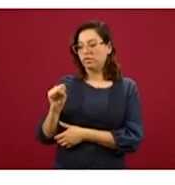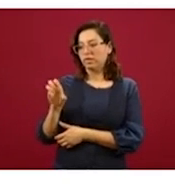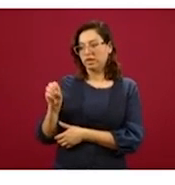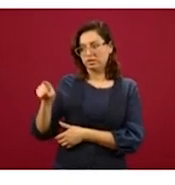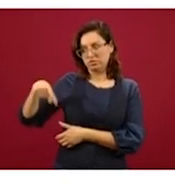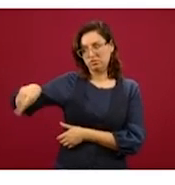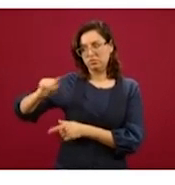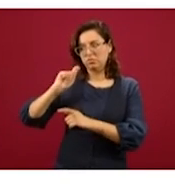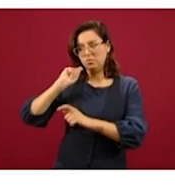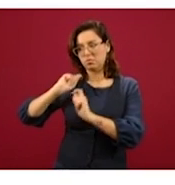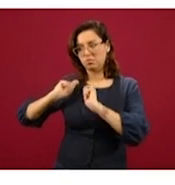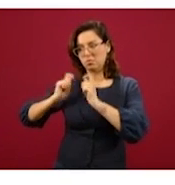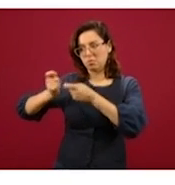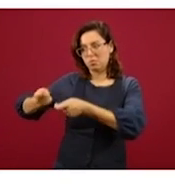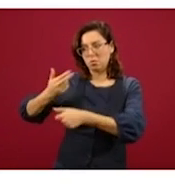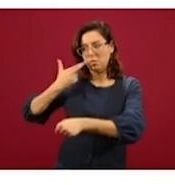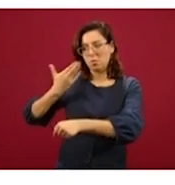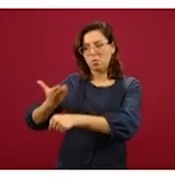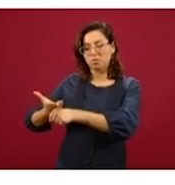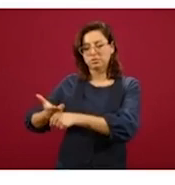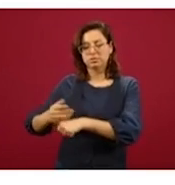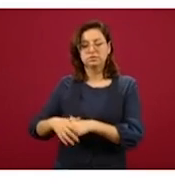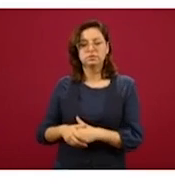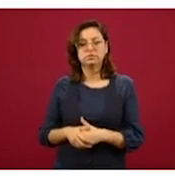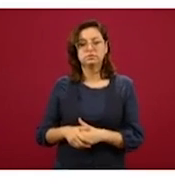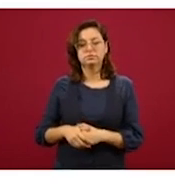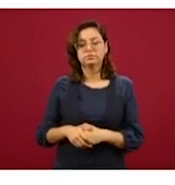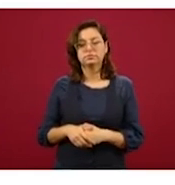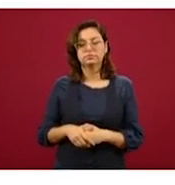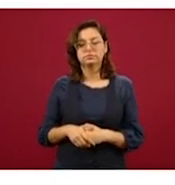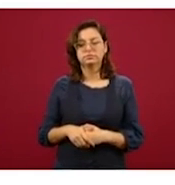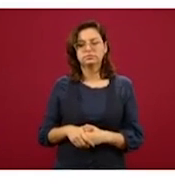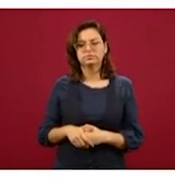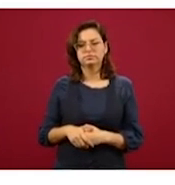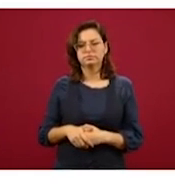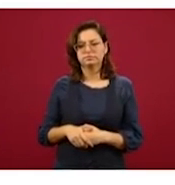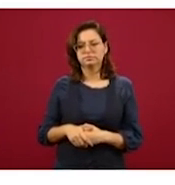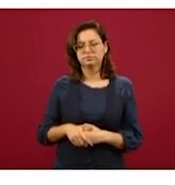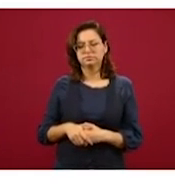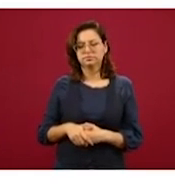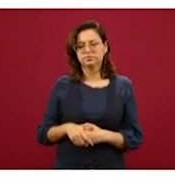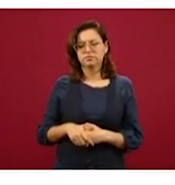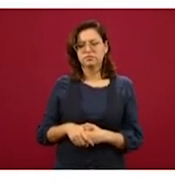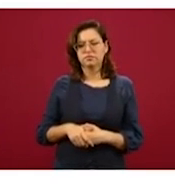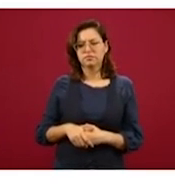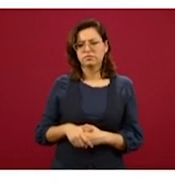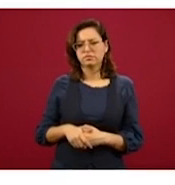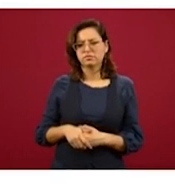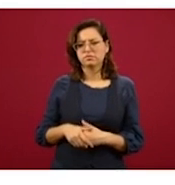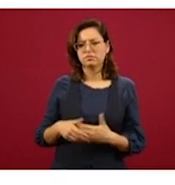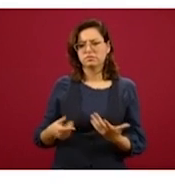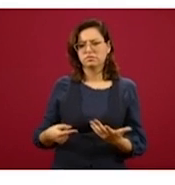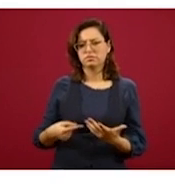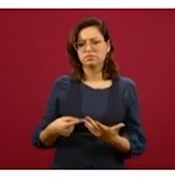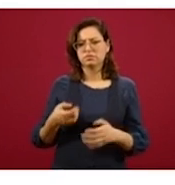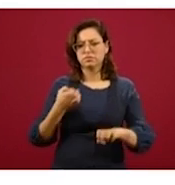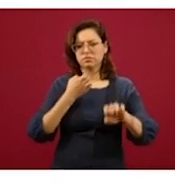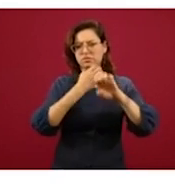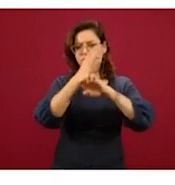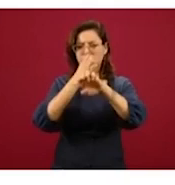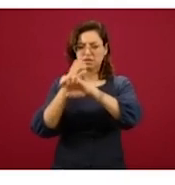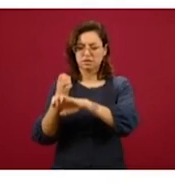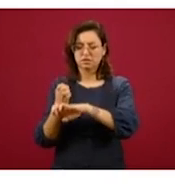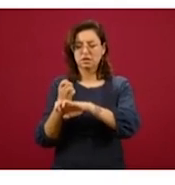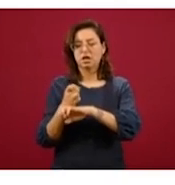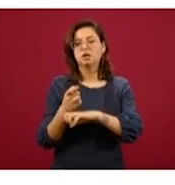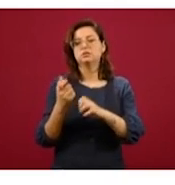microcréditos a nivel local. Tenemos prácticamente estos estados que bajan un